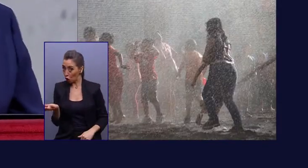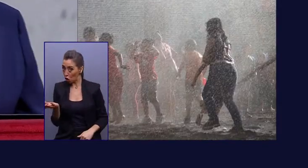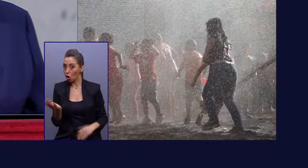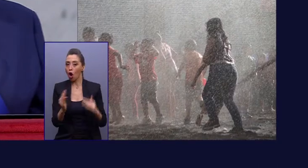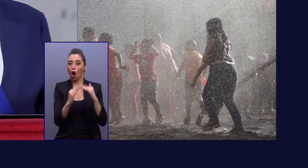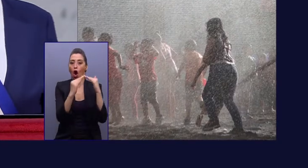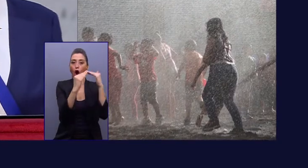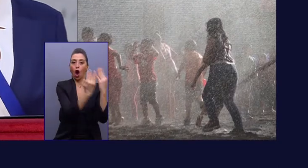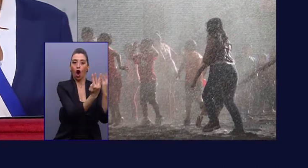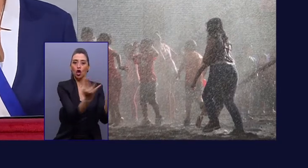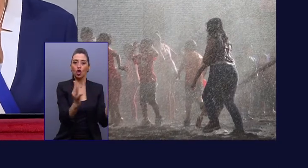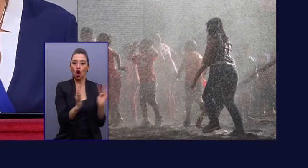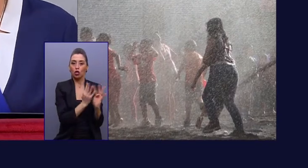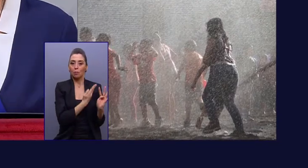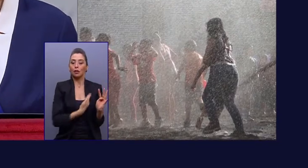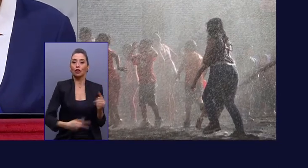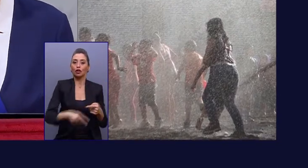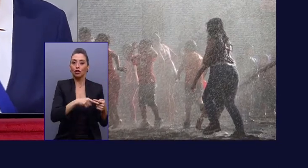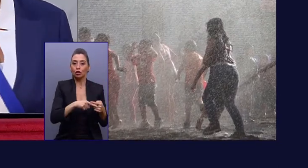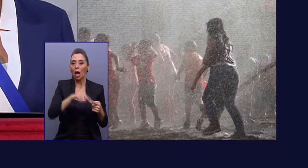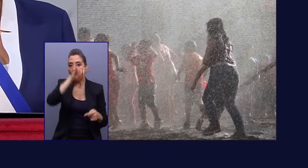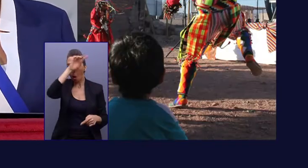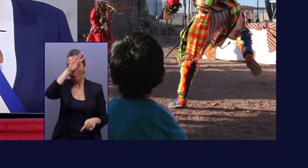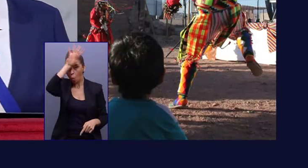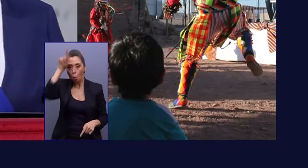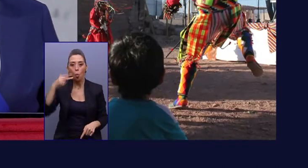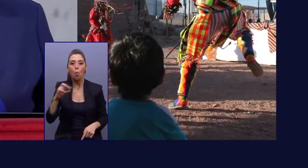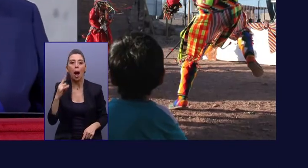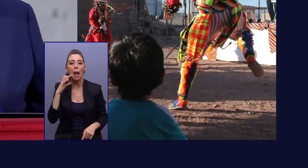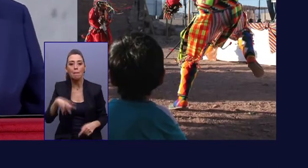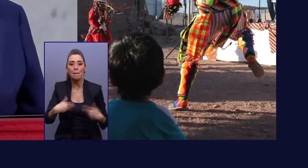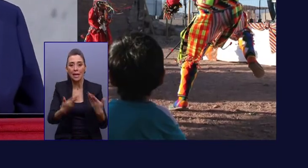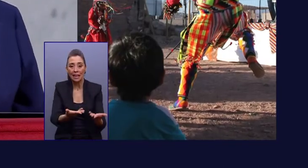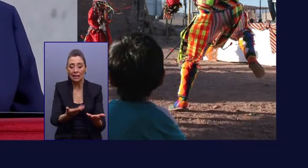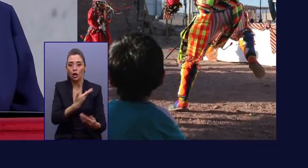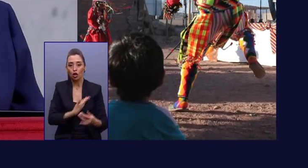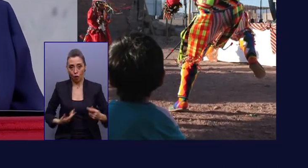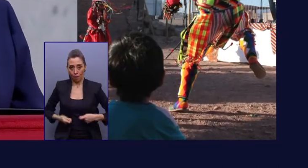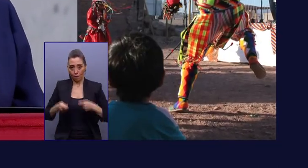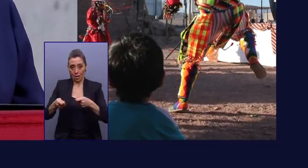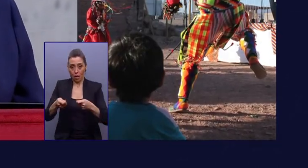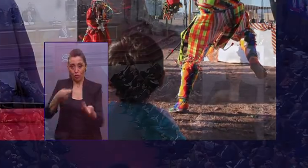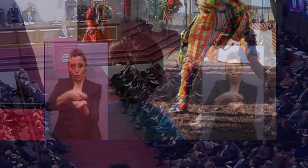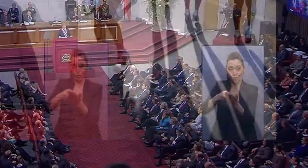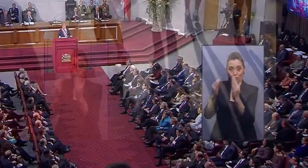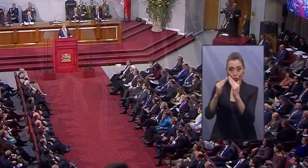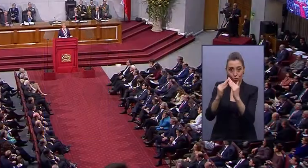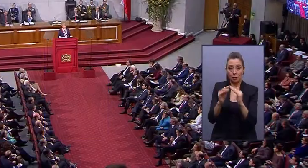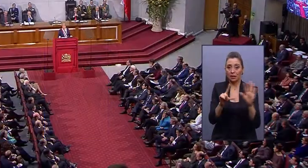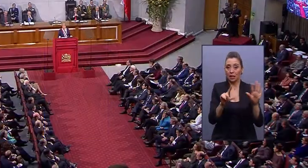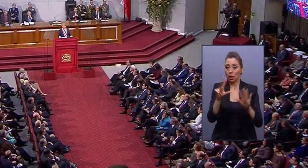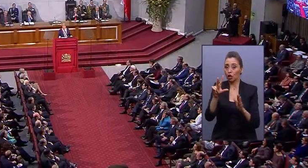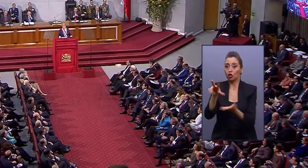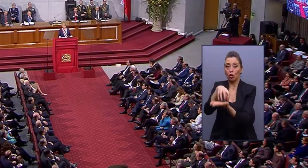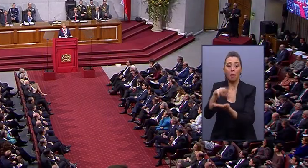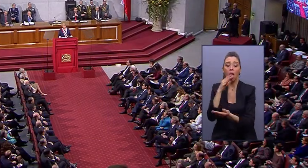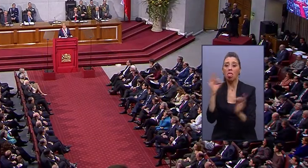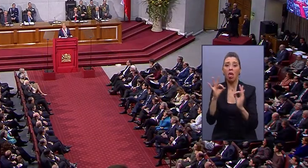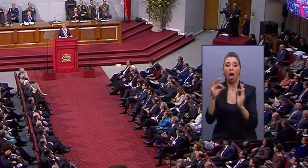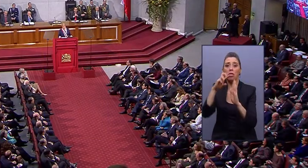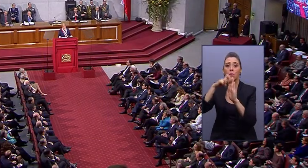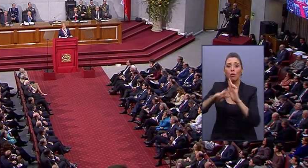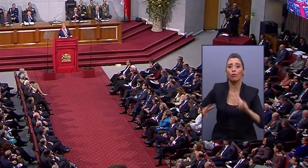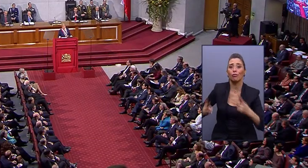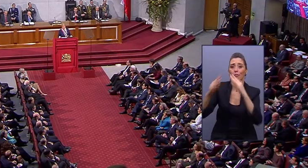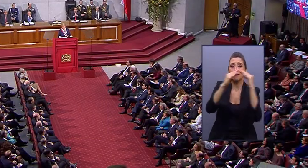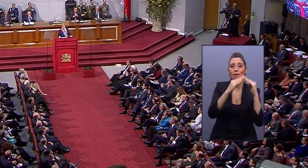los condominios sociales del barrio Lancé en Hualpén. Asignamos subsidio en 78 nuevas comunas donde no había proyectos habitacionales